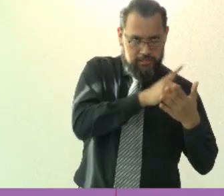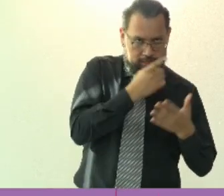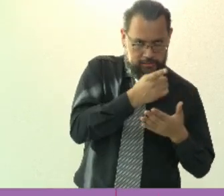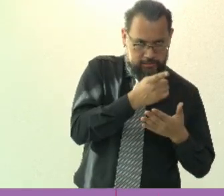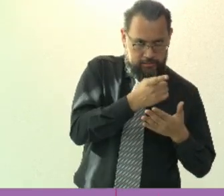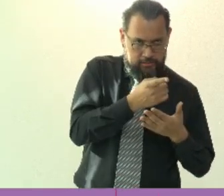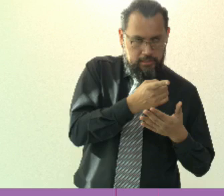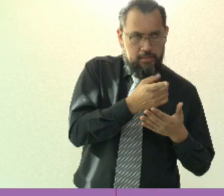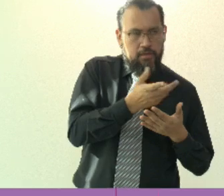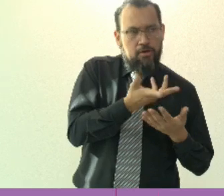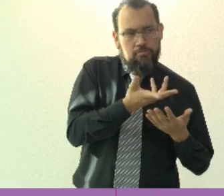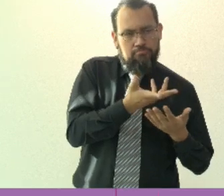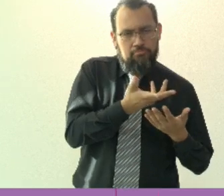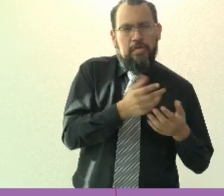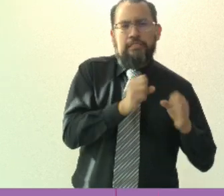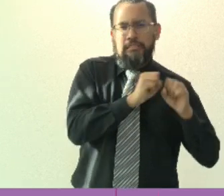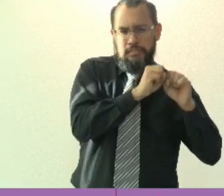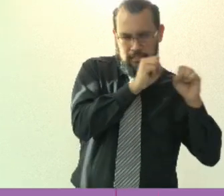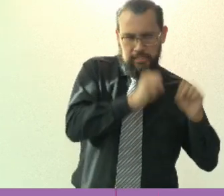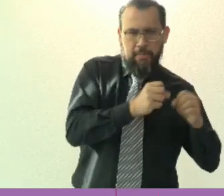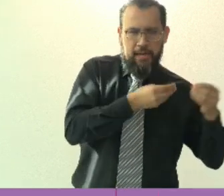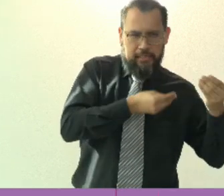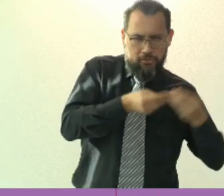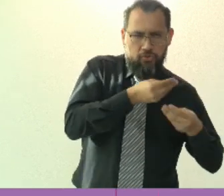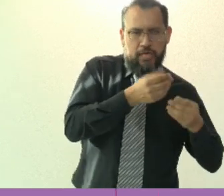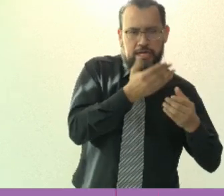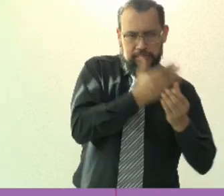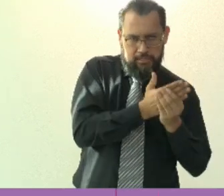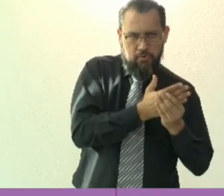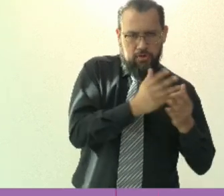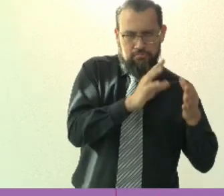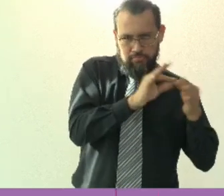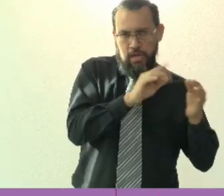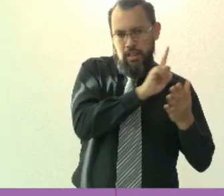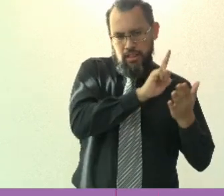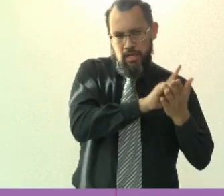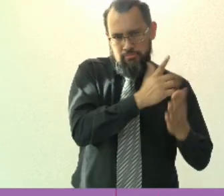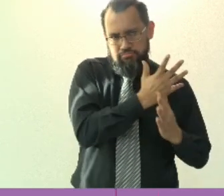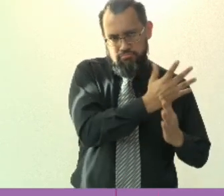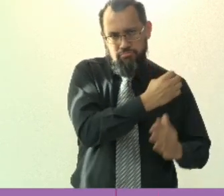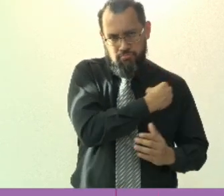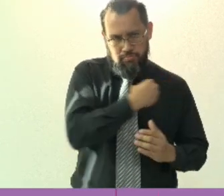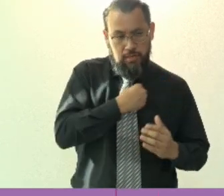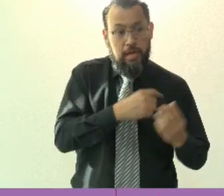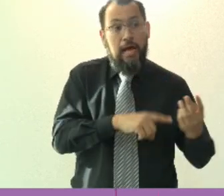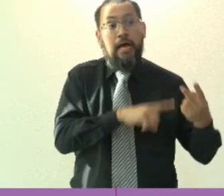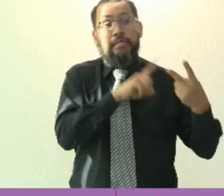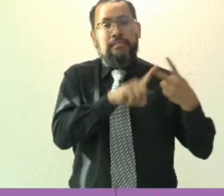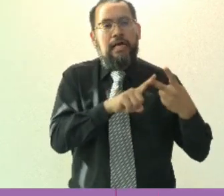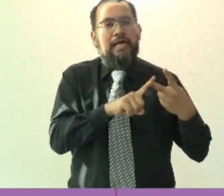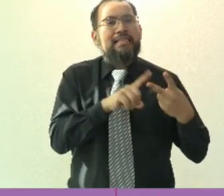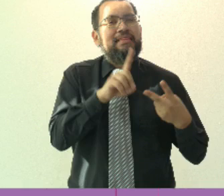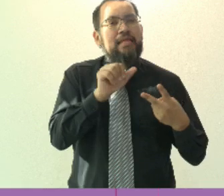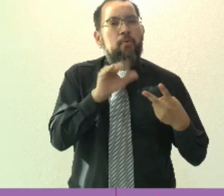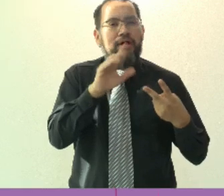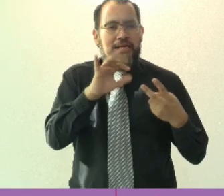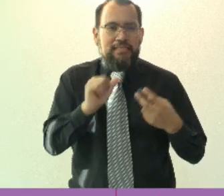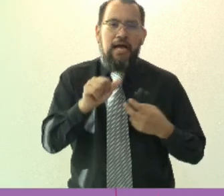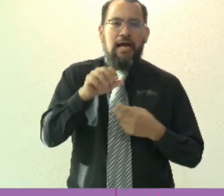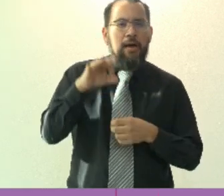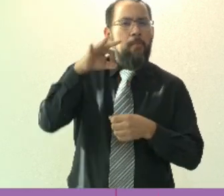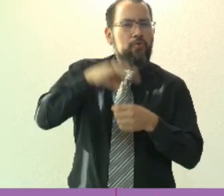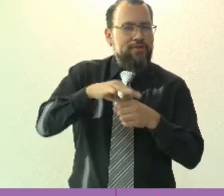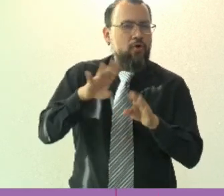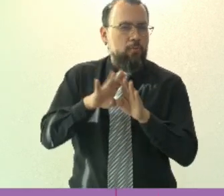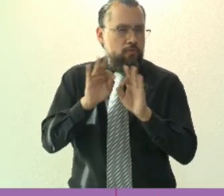es el sistema de gestión de archivos que debe de haber por ley, pero por otro lado, el componente democrático, que es la transparencia